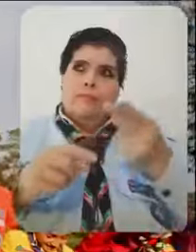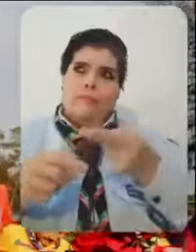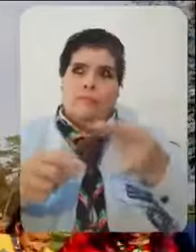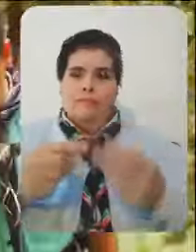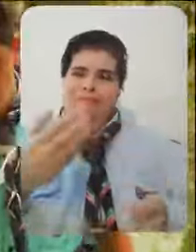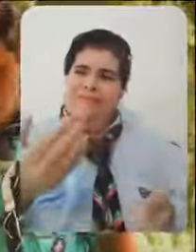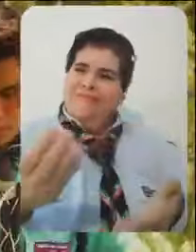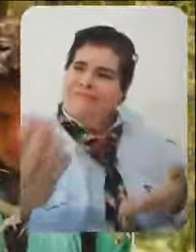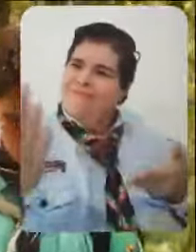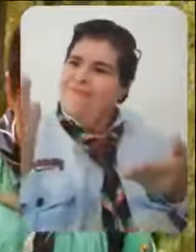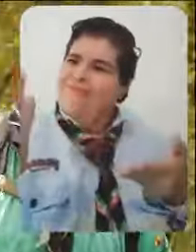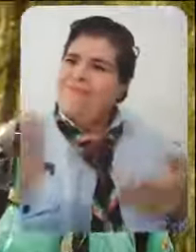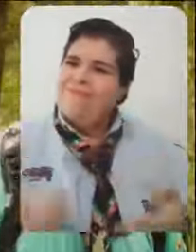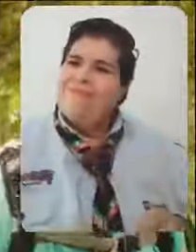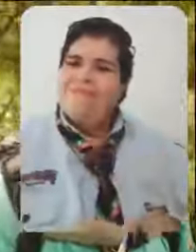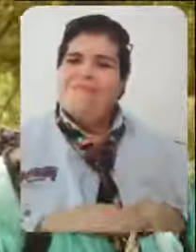necesitamos de ti.